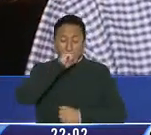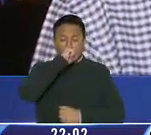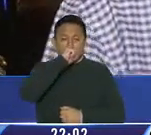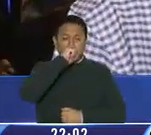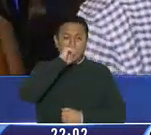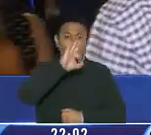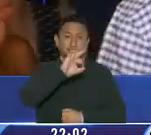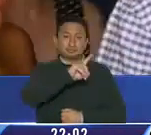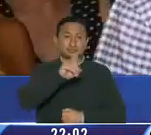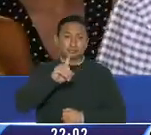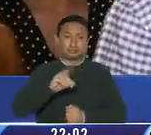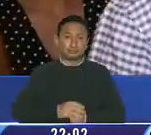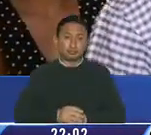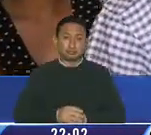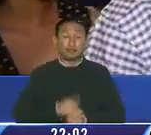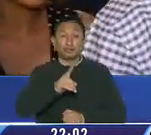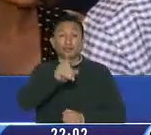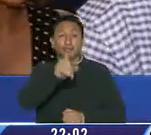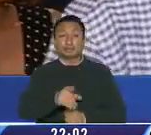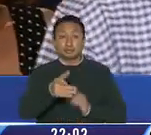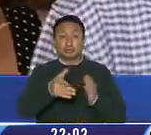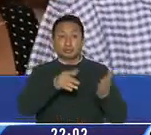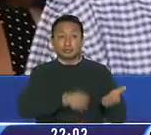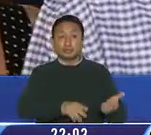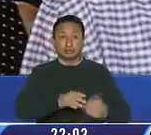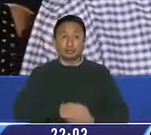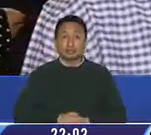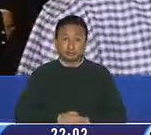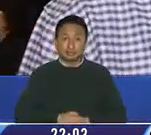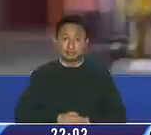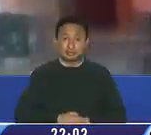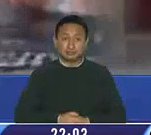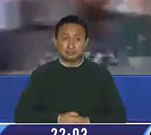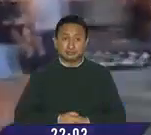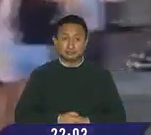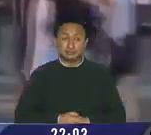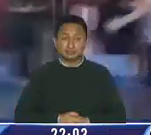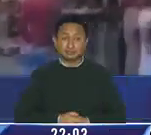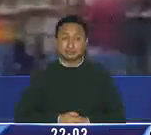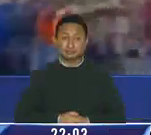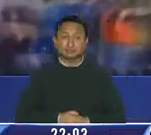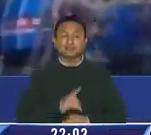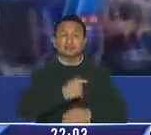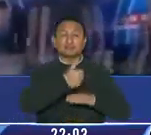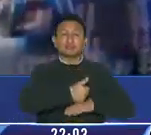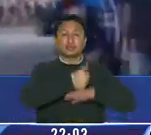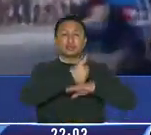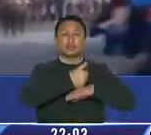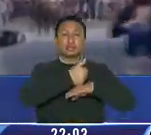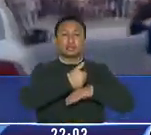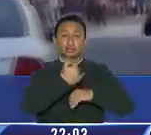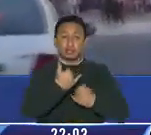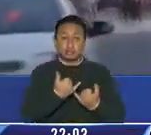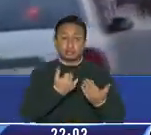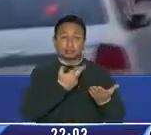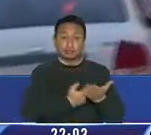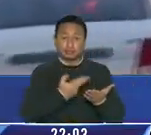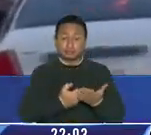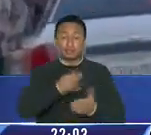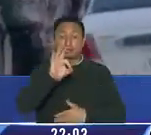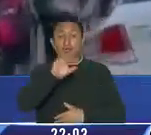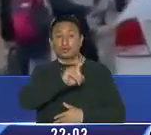911 me dicen que hay una persona fallecida en todo el país. Las principales autoridades se encuentran reunidas en el